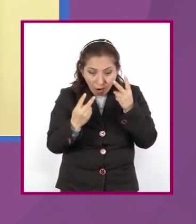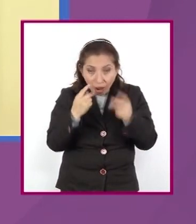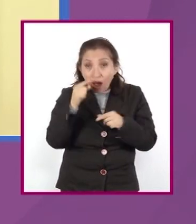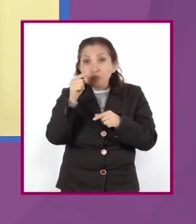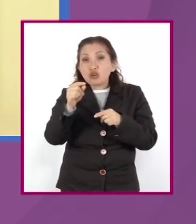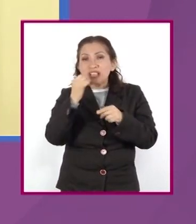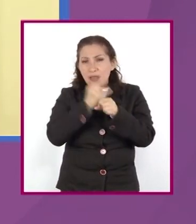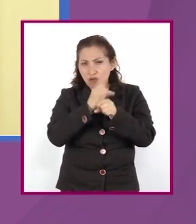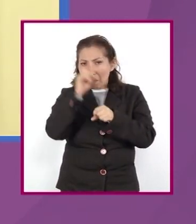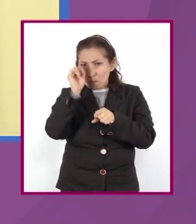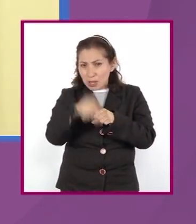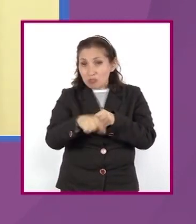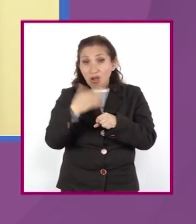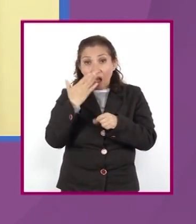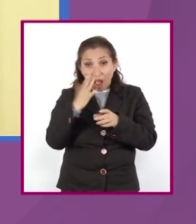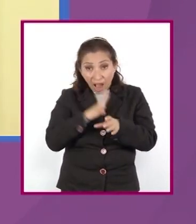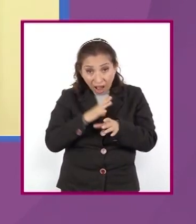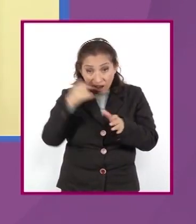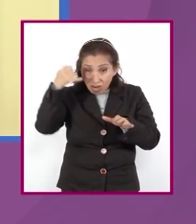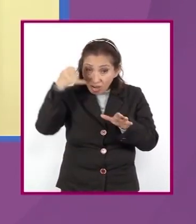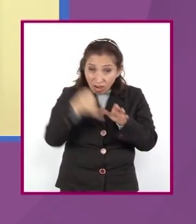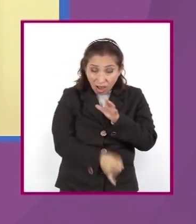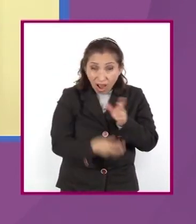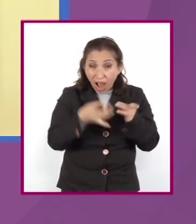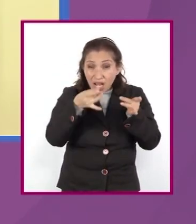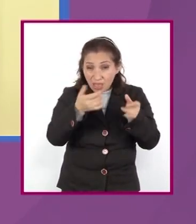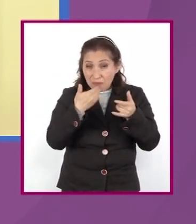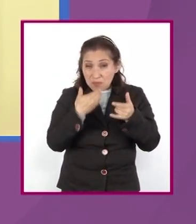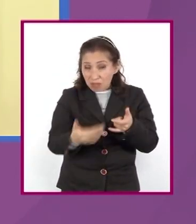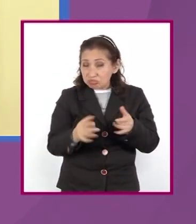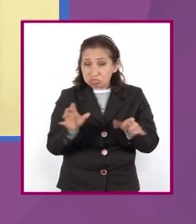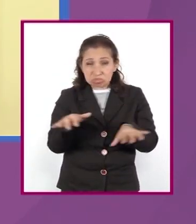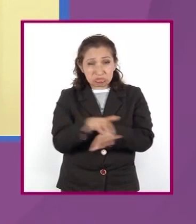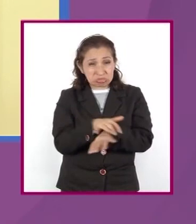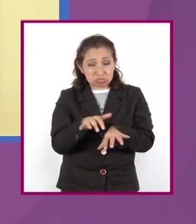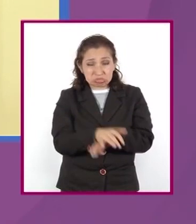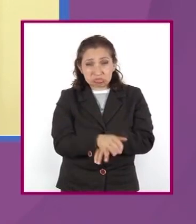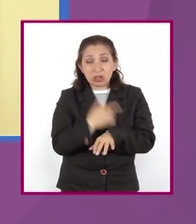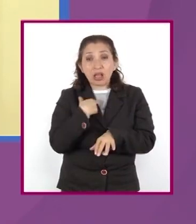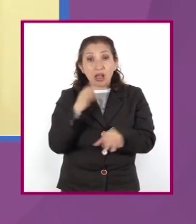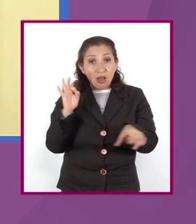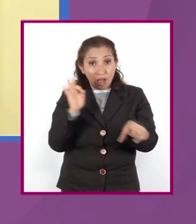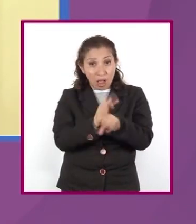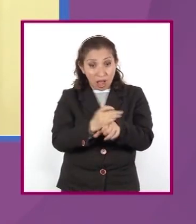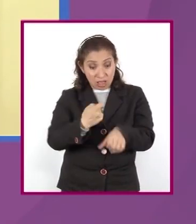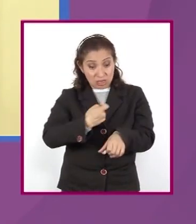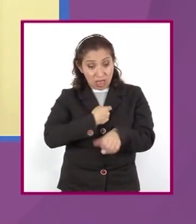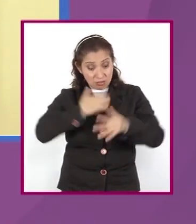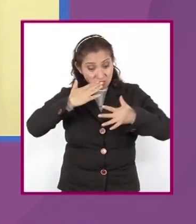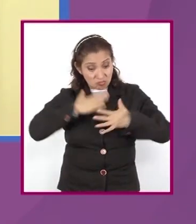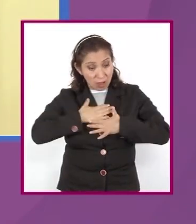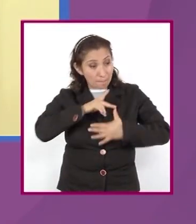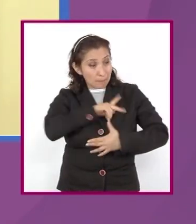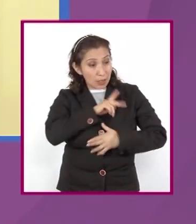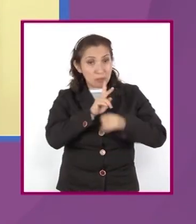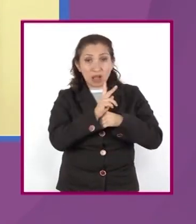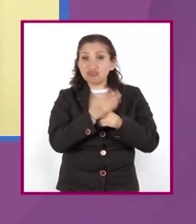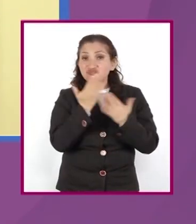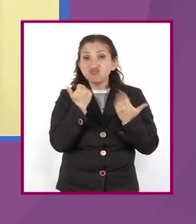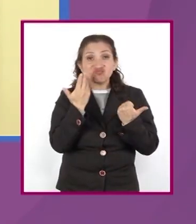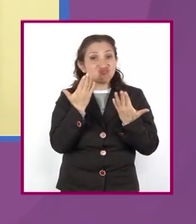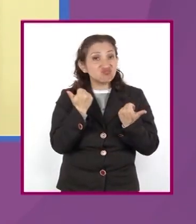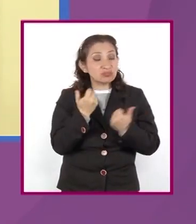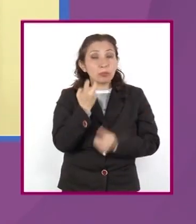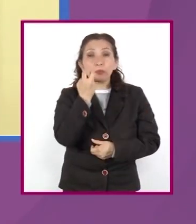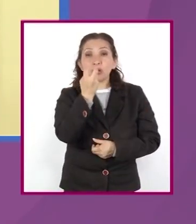esta información carece de contenido de calidad y menos aún que fortalezca la identidad de manera constructiva. Por